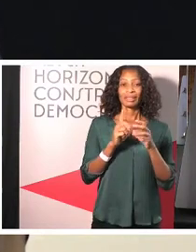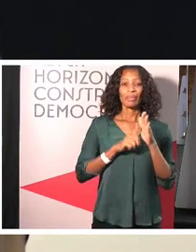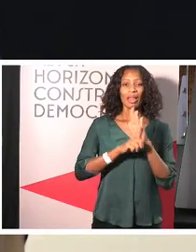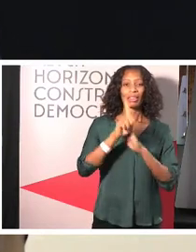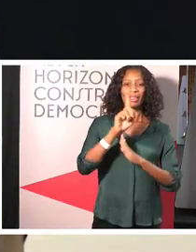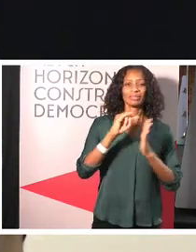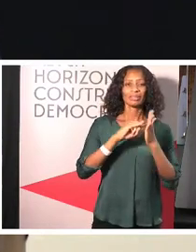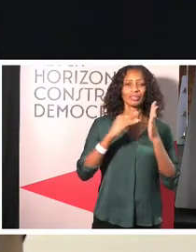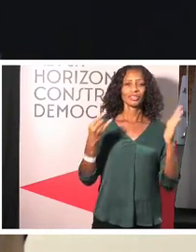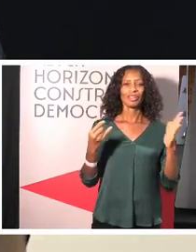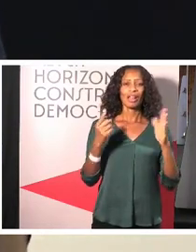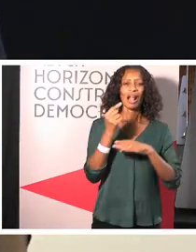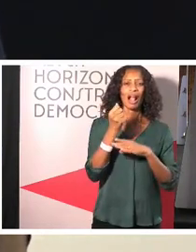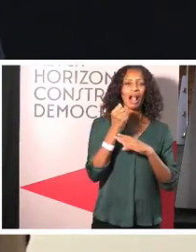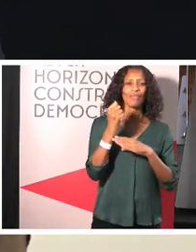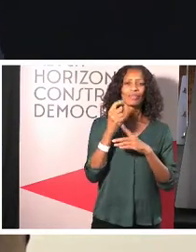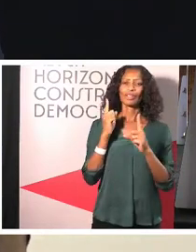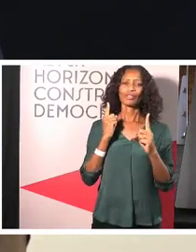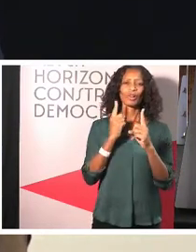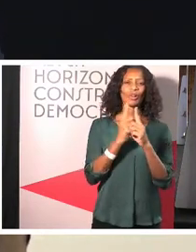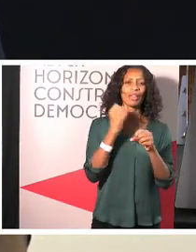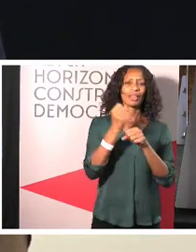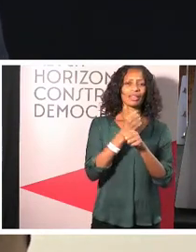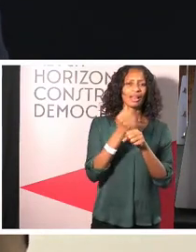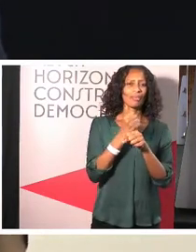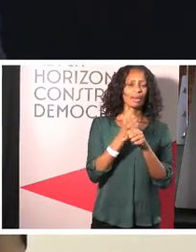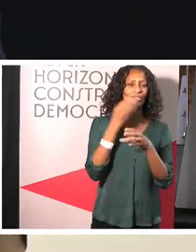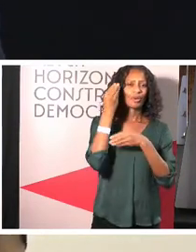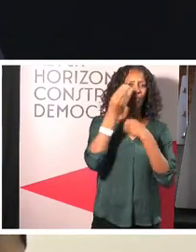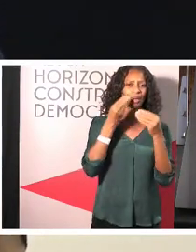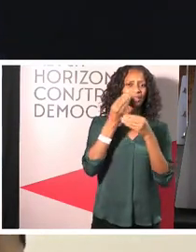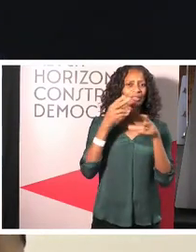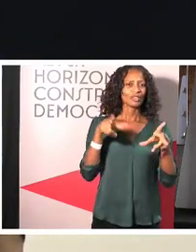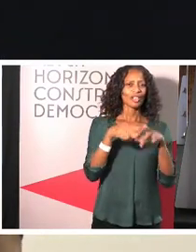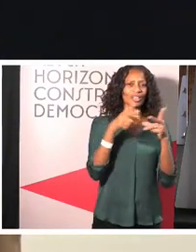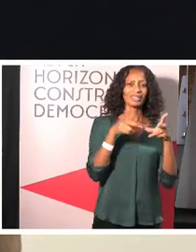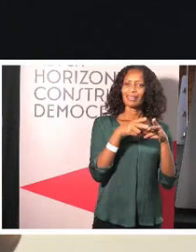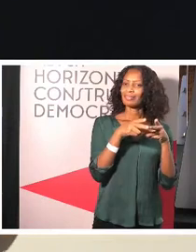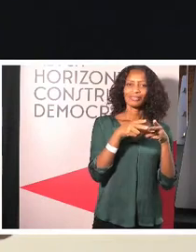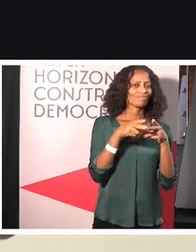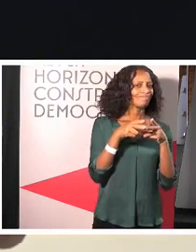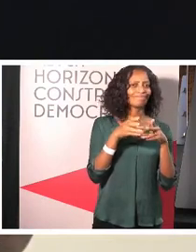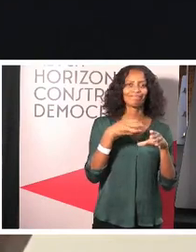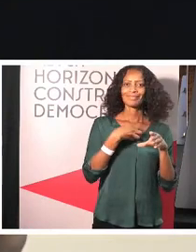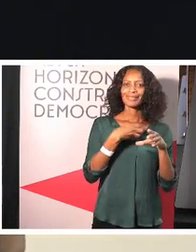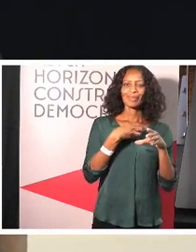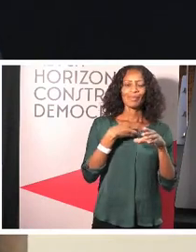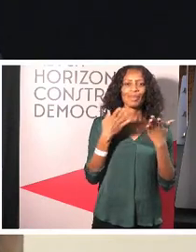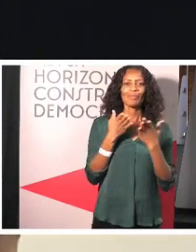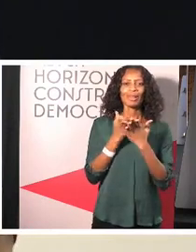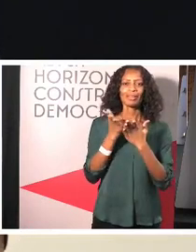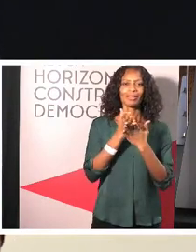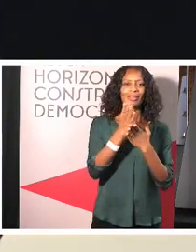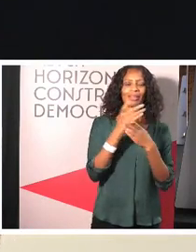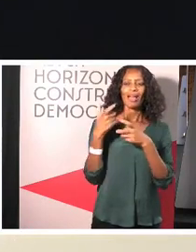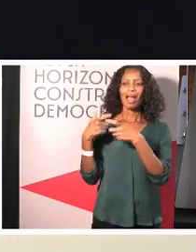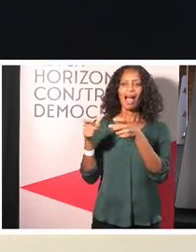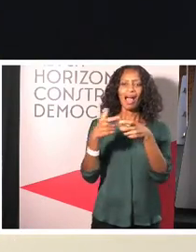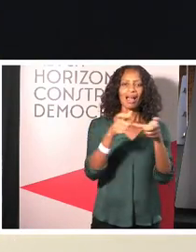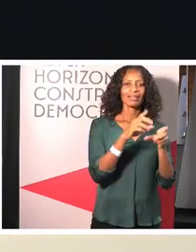del capital contra el trabajo, no había alternativa al socialismo. No había alternativa al socialismo por tres áreas que yo identificaba